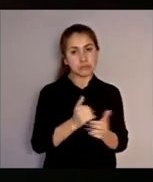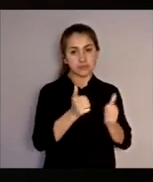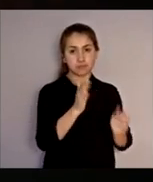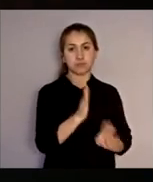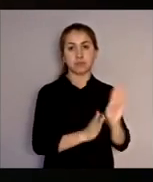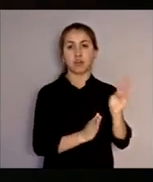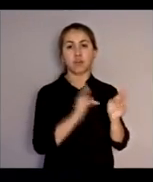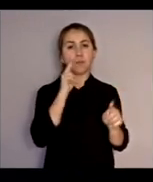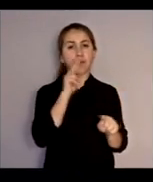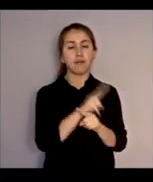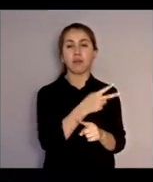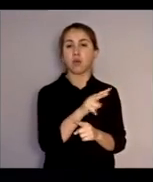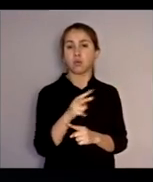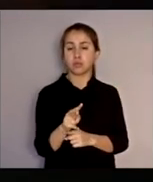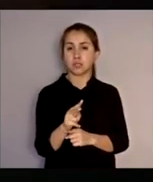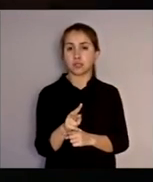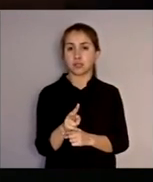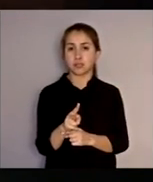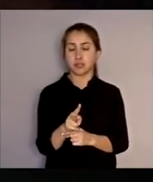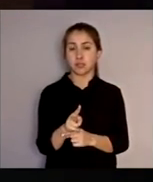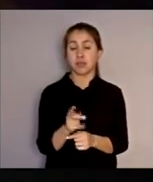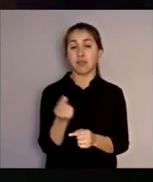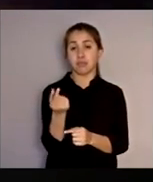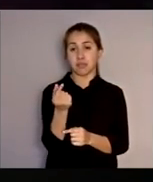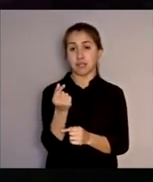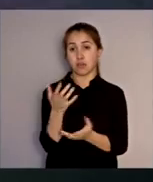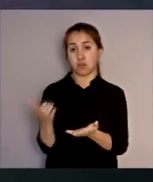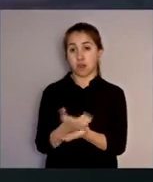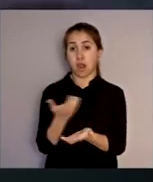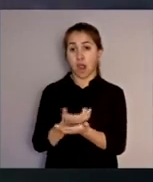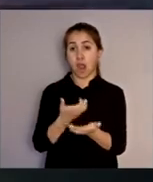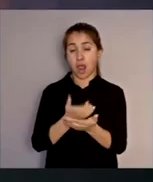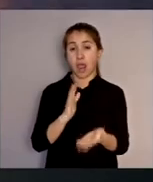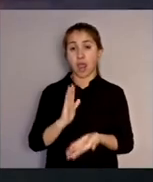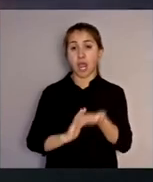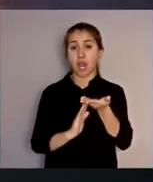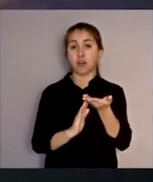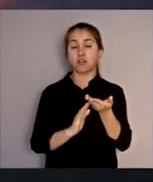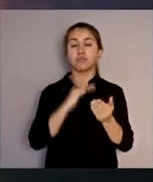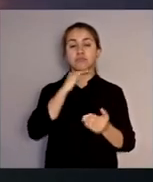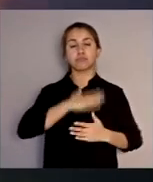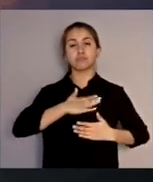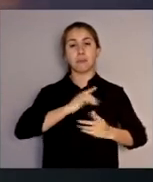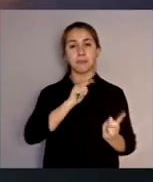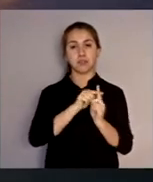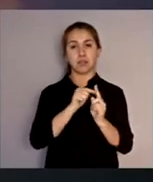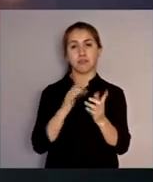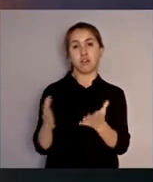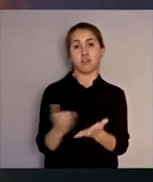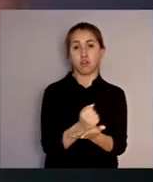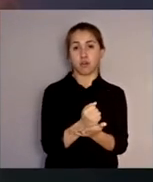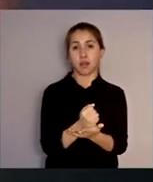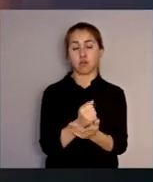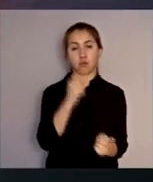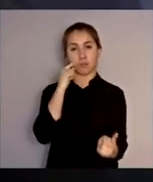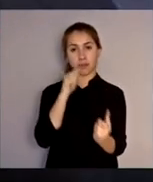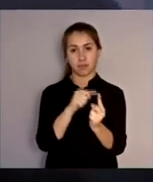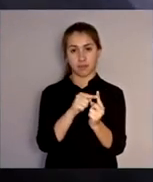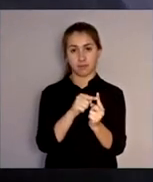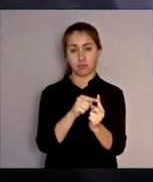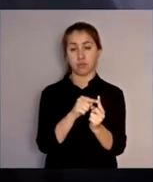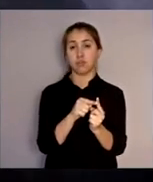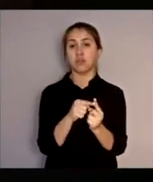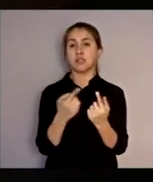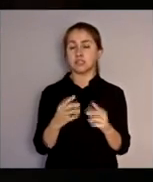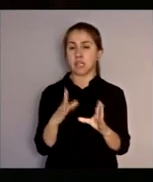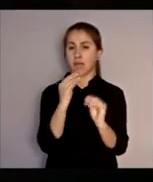¿Cómo le mide usted? Más que por el dinero que se gana, es por la satisfacción personal de haber logrado un objetivo.